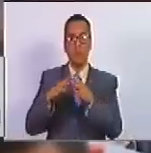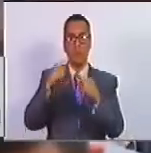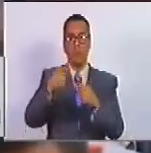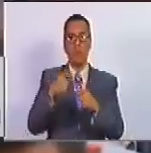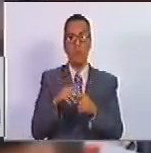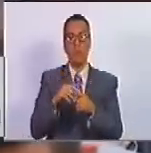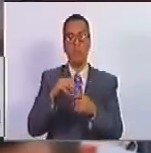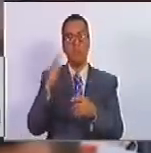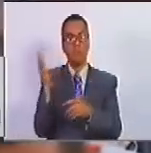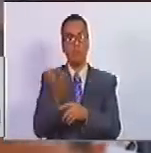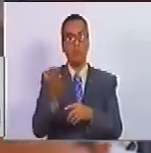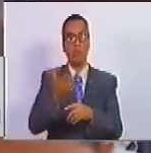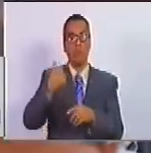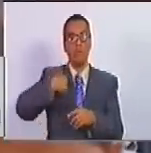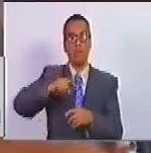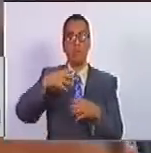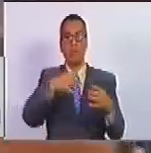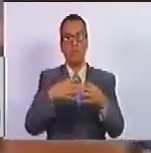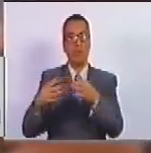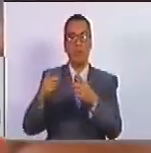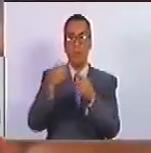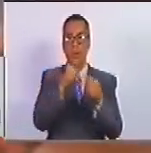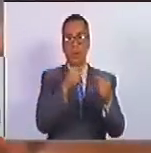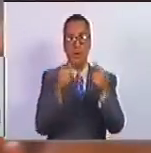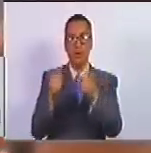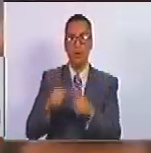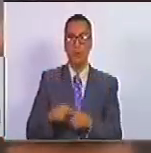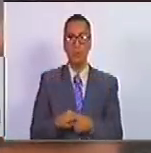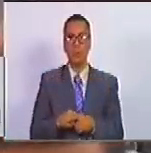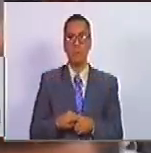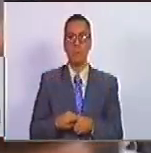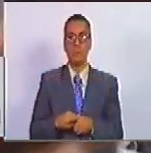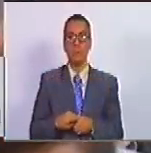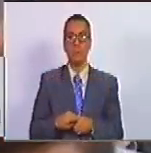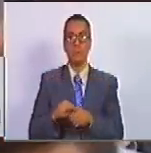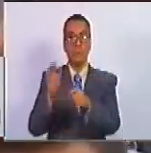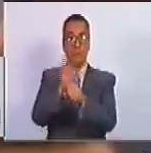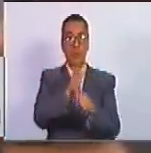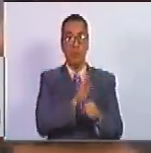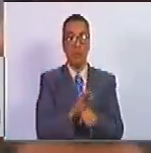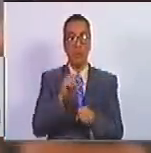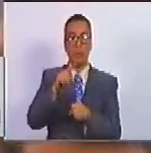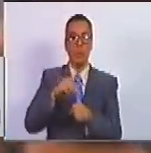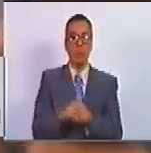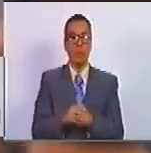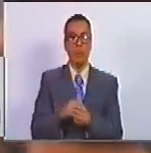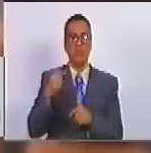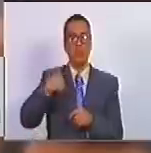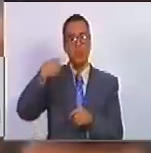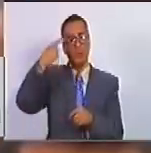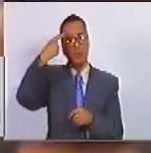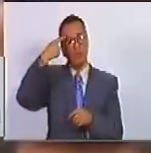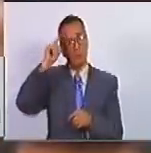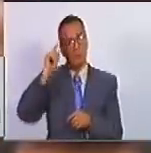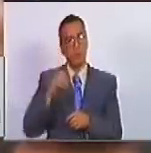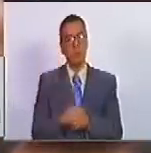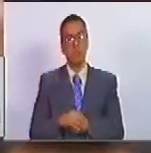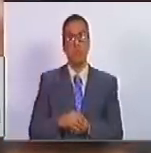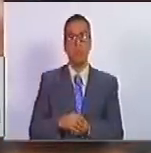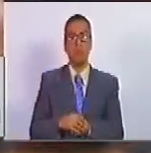las sanciones, de la guerra económica, del bloqueo, que a pesar